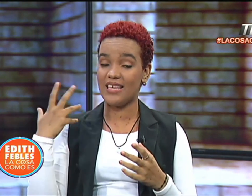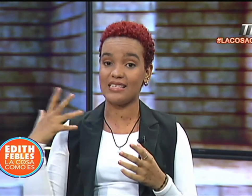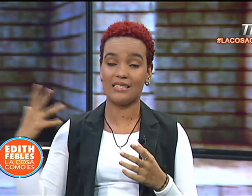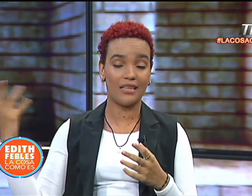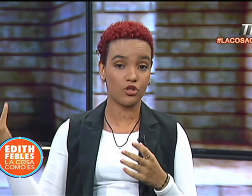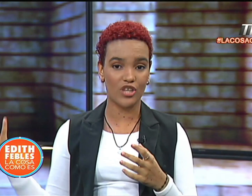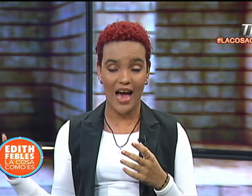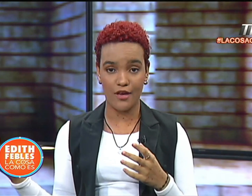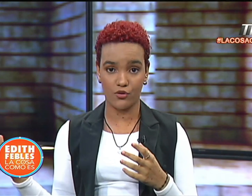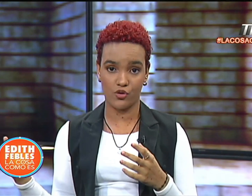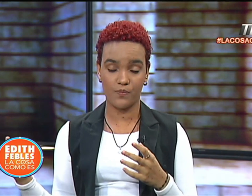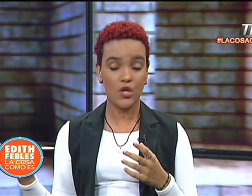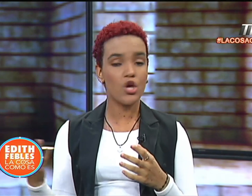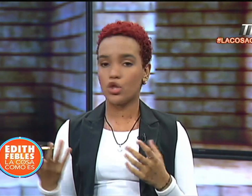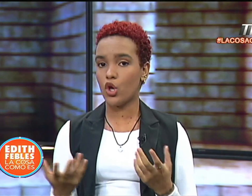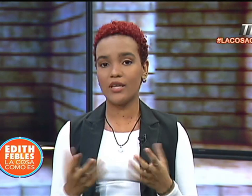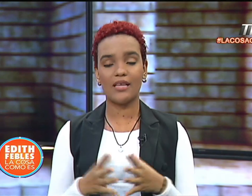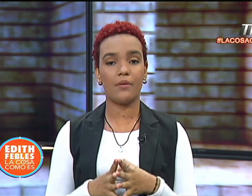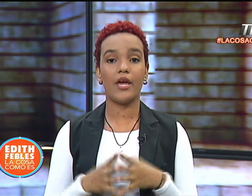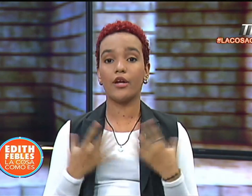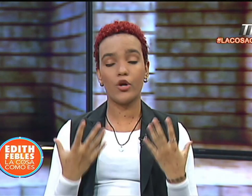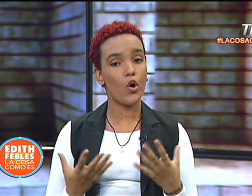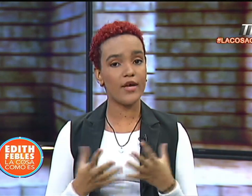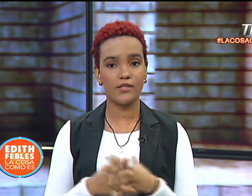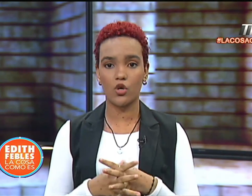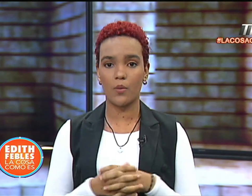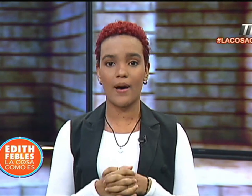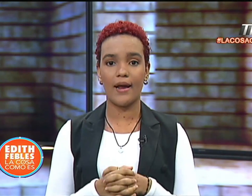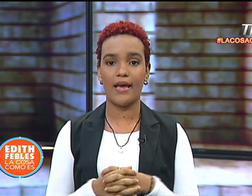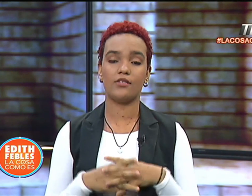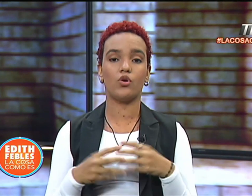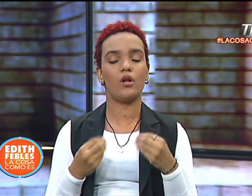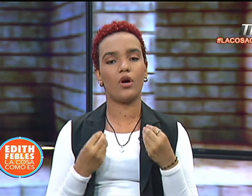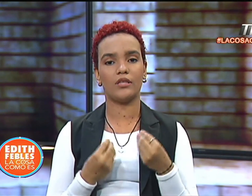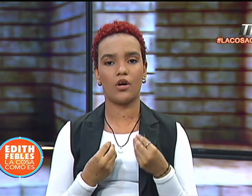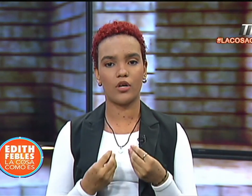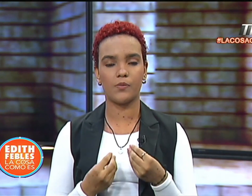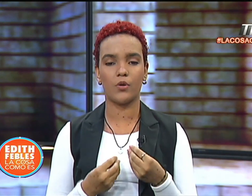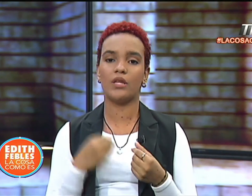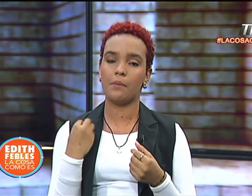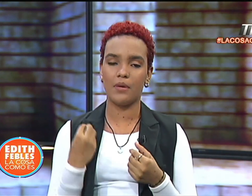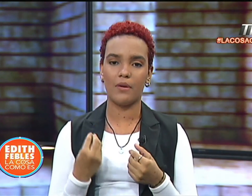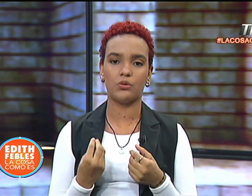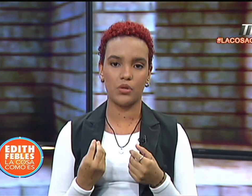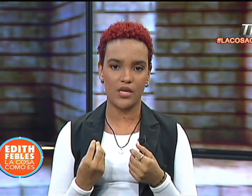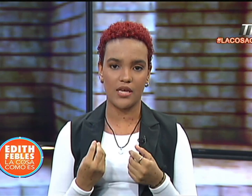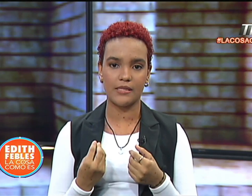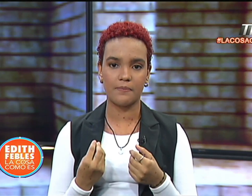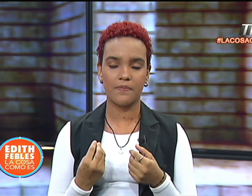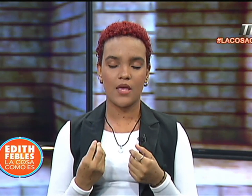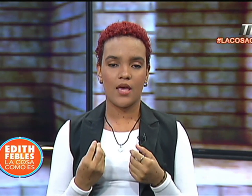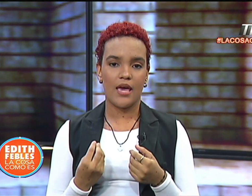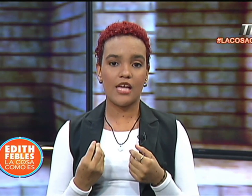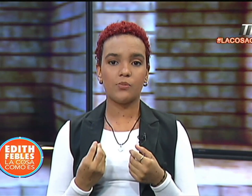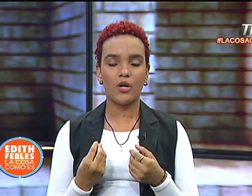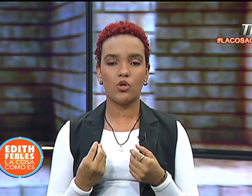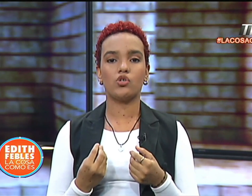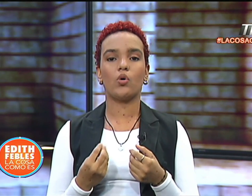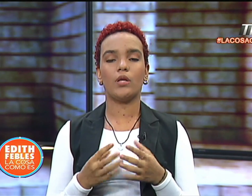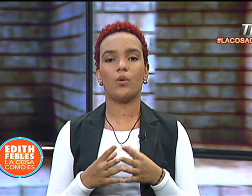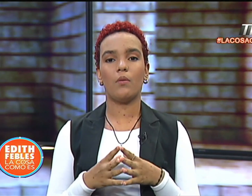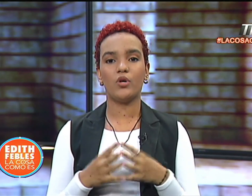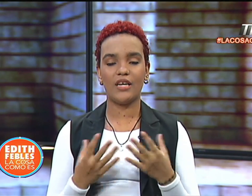lleve diez y tantos años no está bien no es normal eso no es lo que te corresponde vive tu niñez es